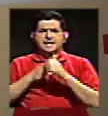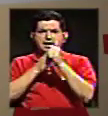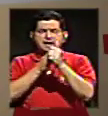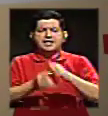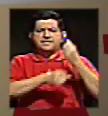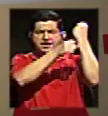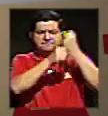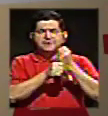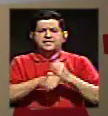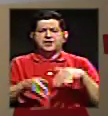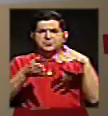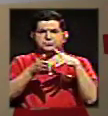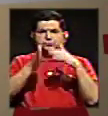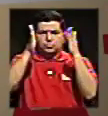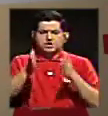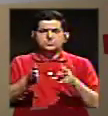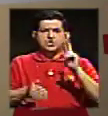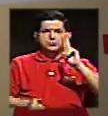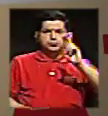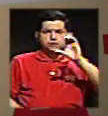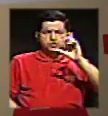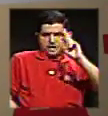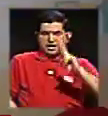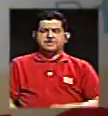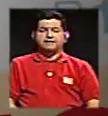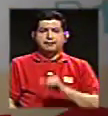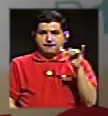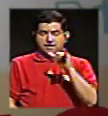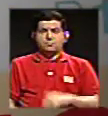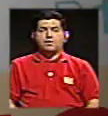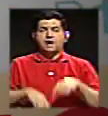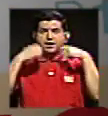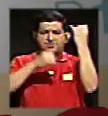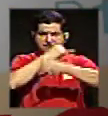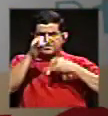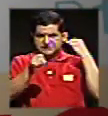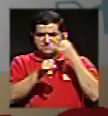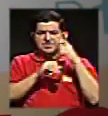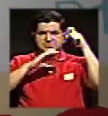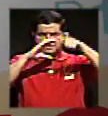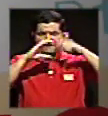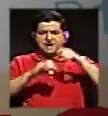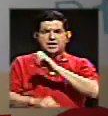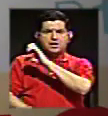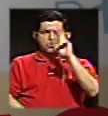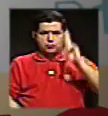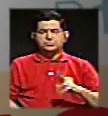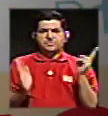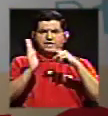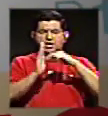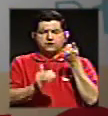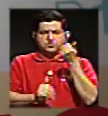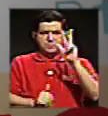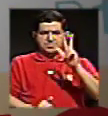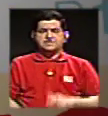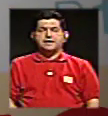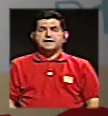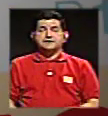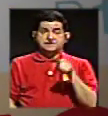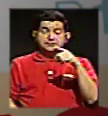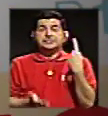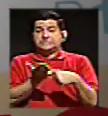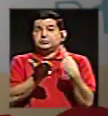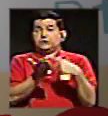federación de estudiantes de la Universidad de Costa Rica también el Festival Internacional de Cine Costa Rica 2013 llega con